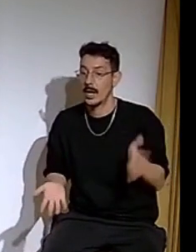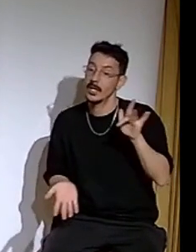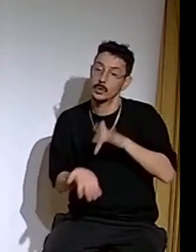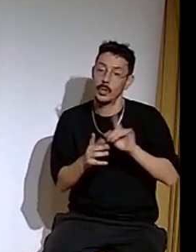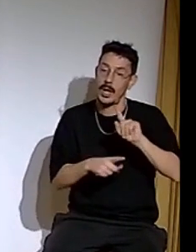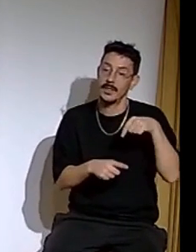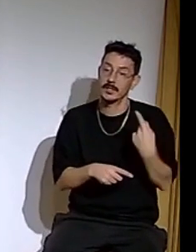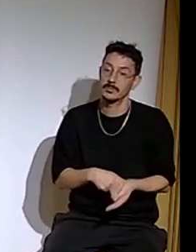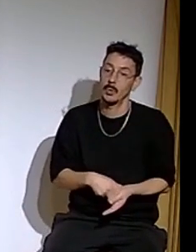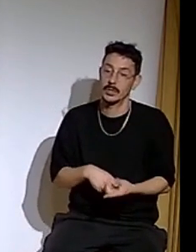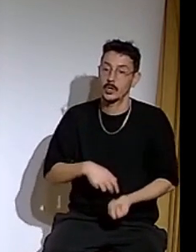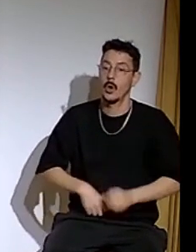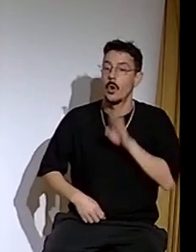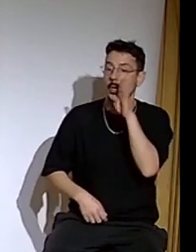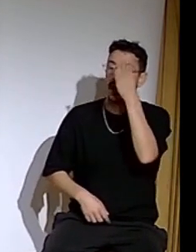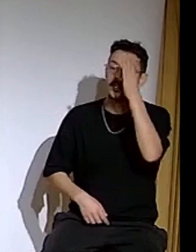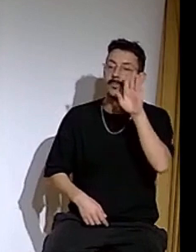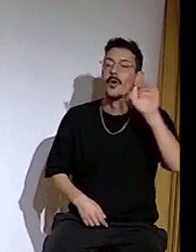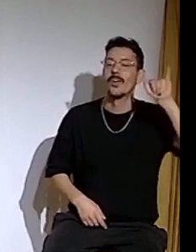orgasmo